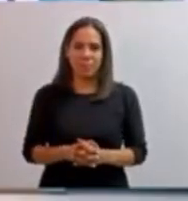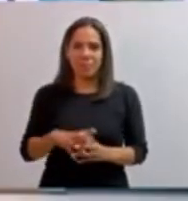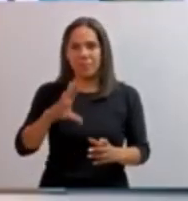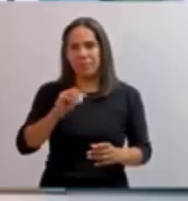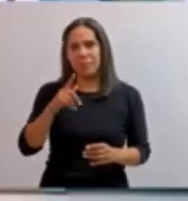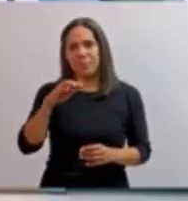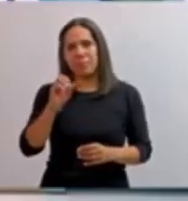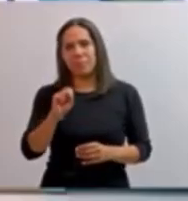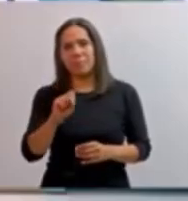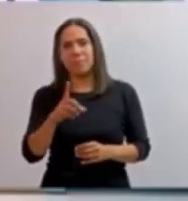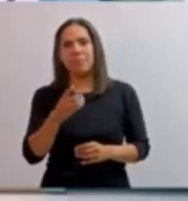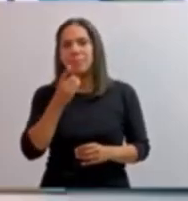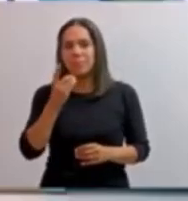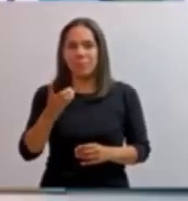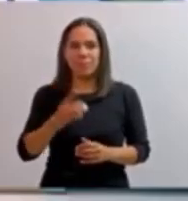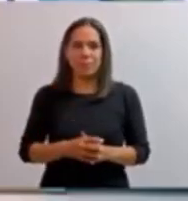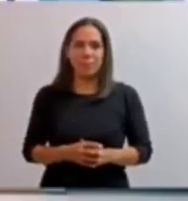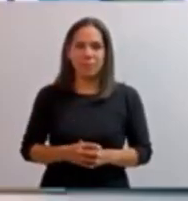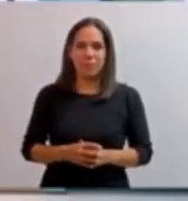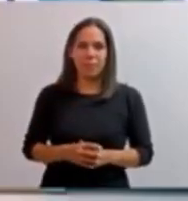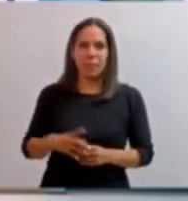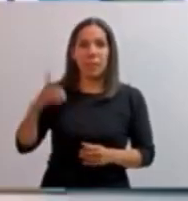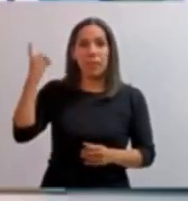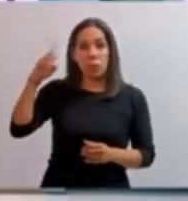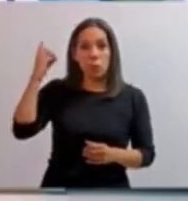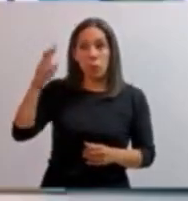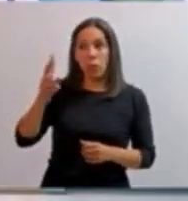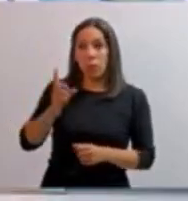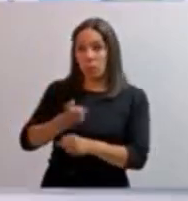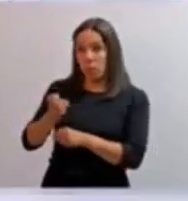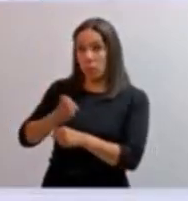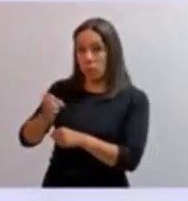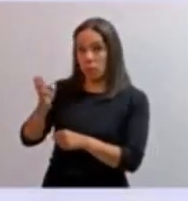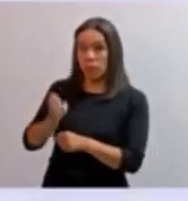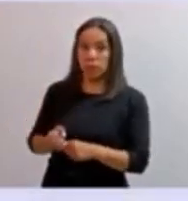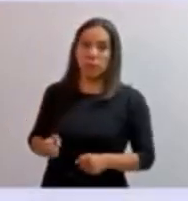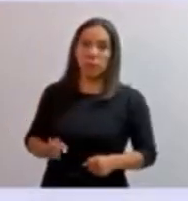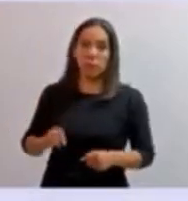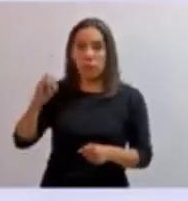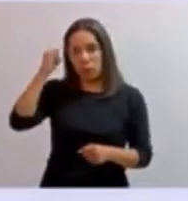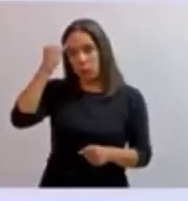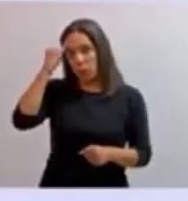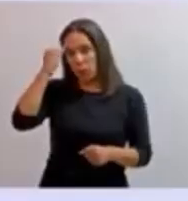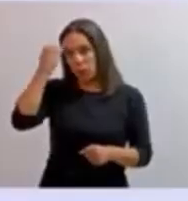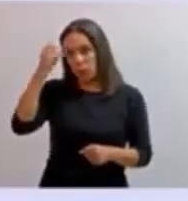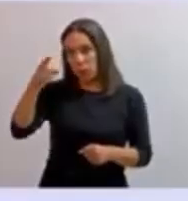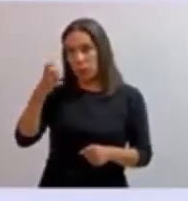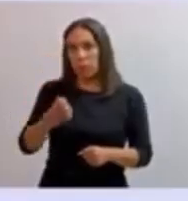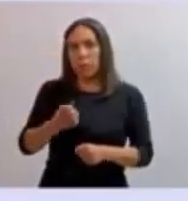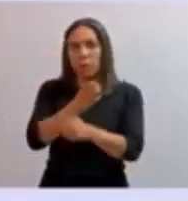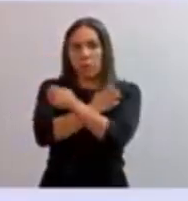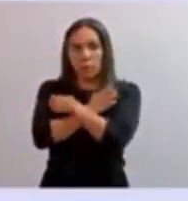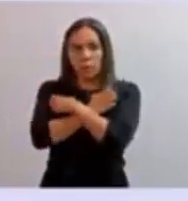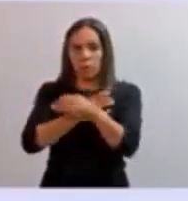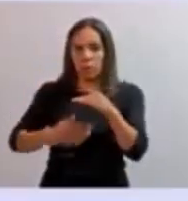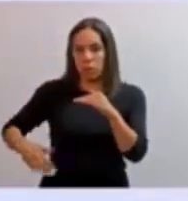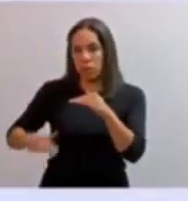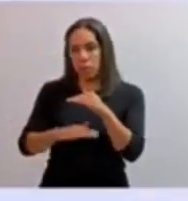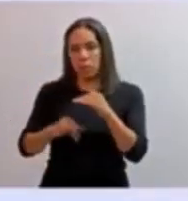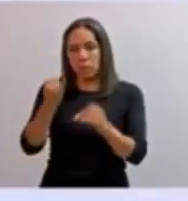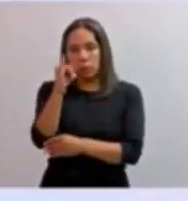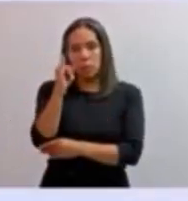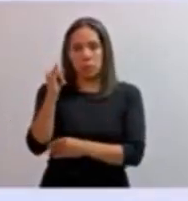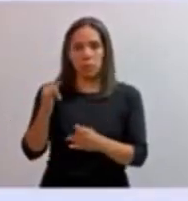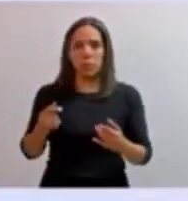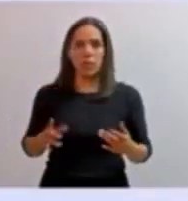González y nos dice: en Durango, educación indígena preescolar, ya estamos haciendo este ejercicio y están en lo